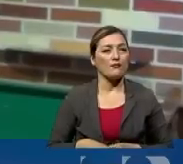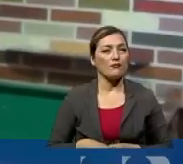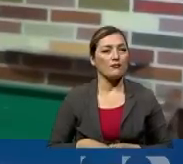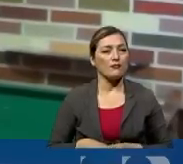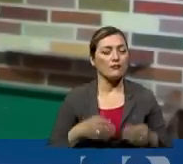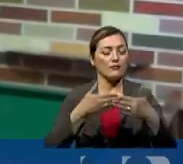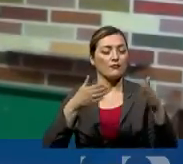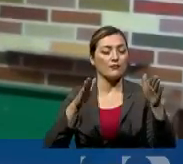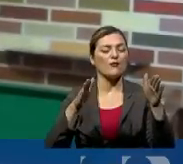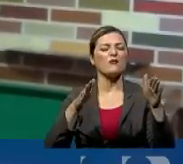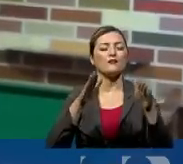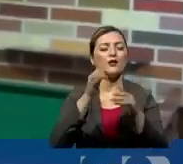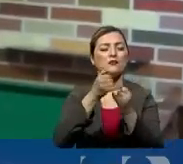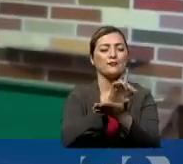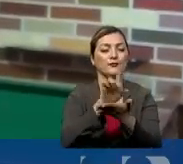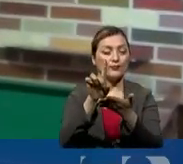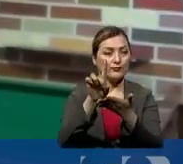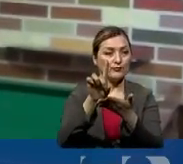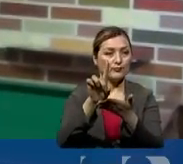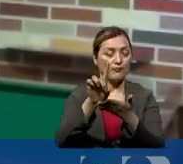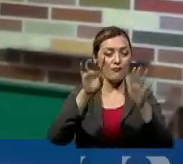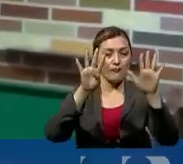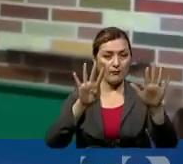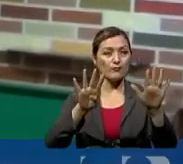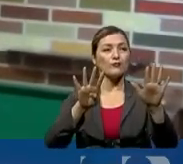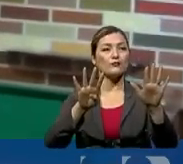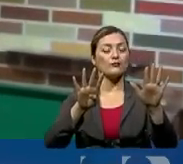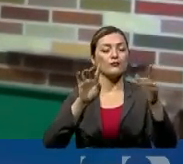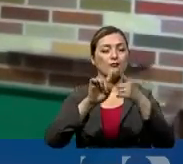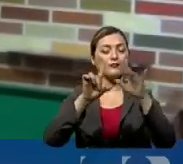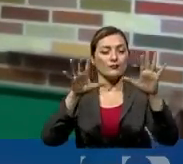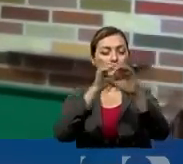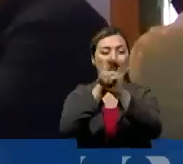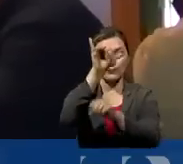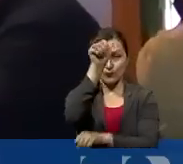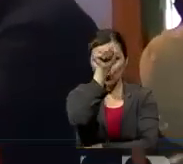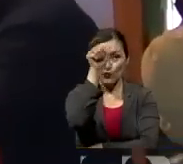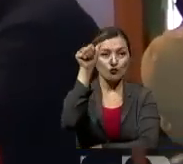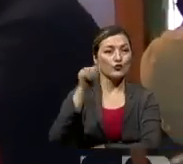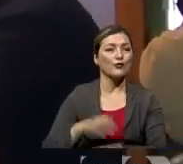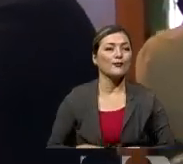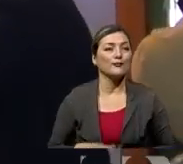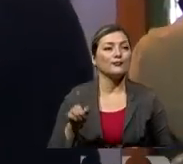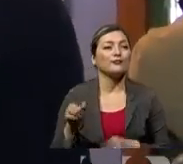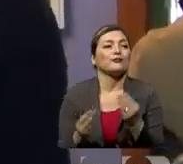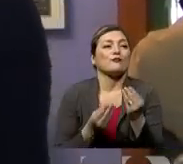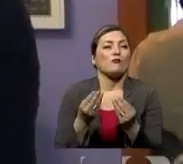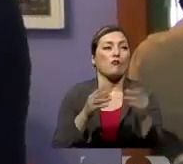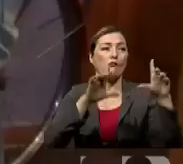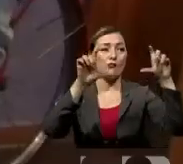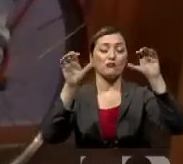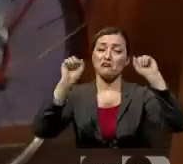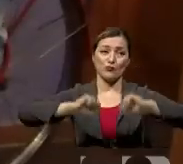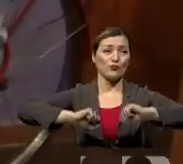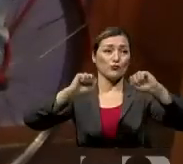abiertas los fines de semana desde las 9 hasta las 7 de la noche, los días sábados y domingos. Aquí podrán realizar una sesión de